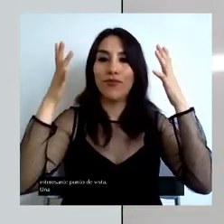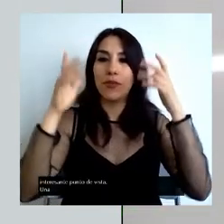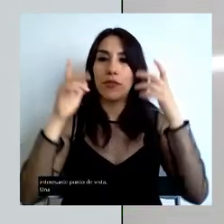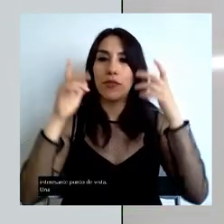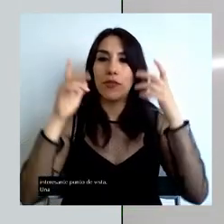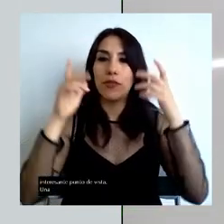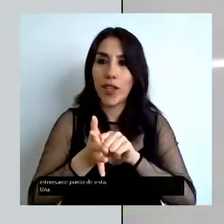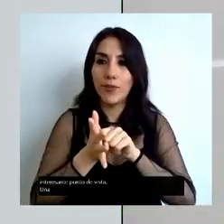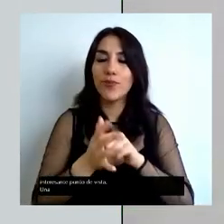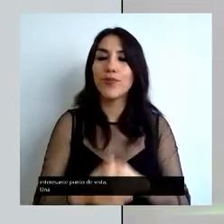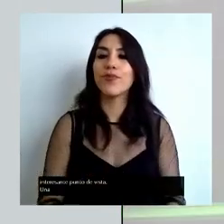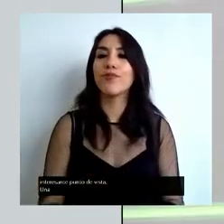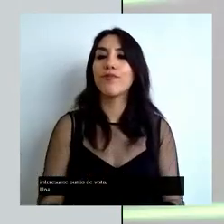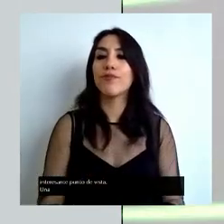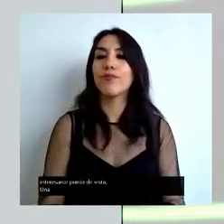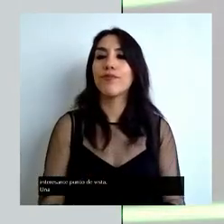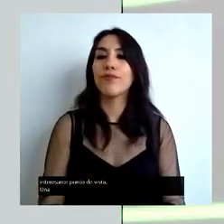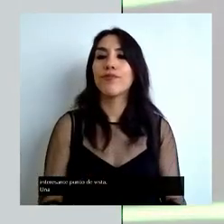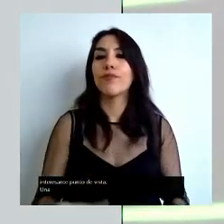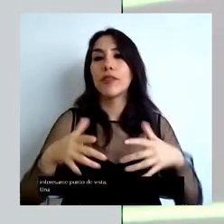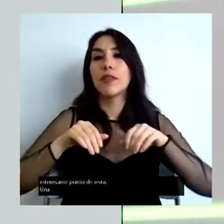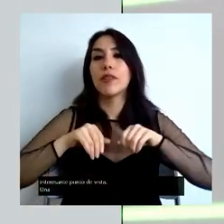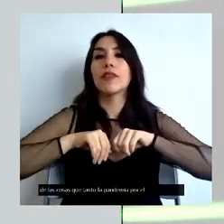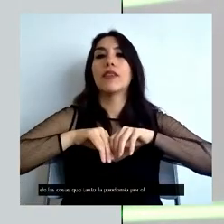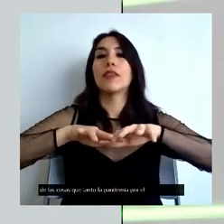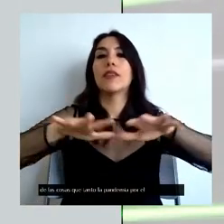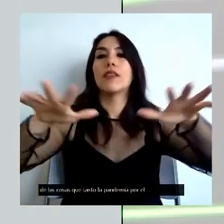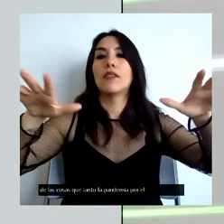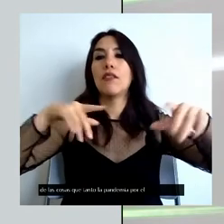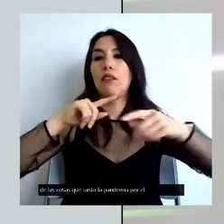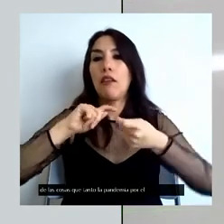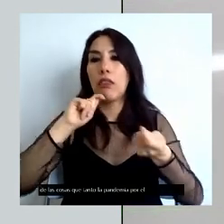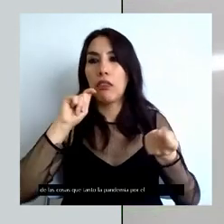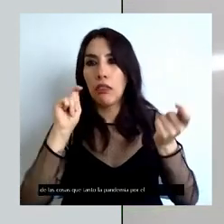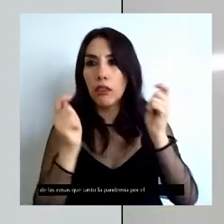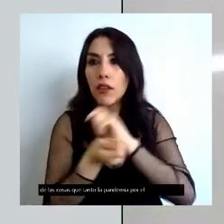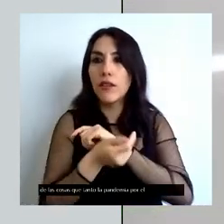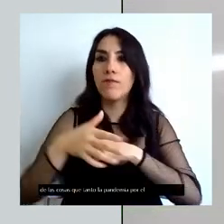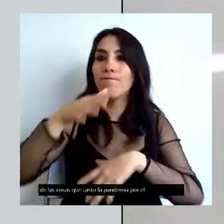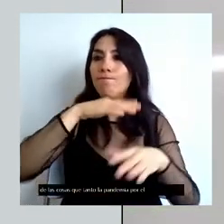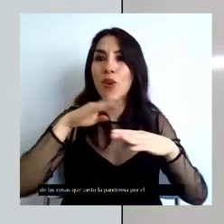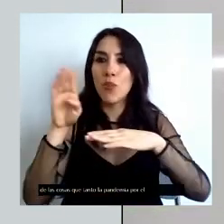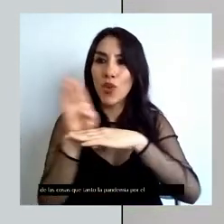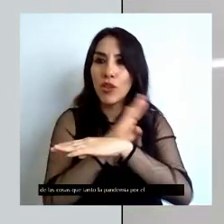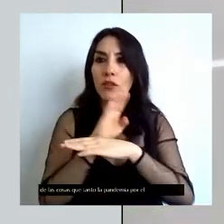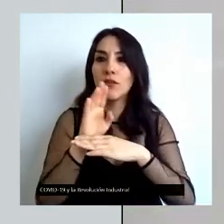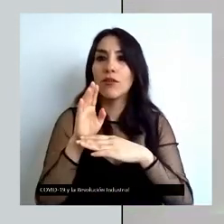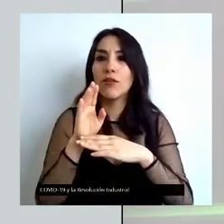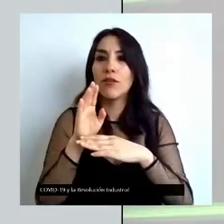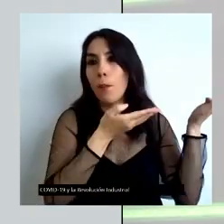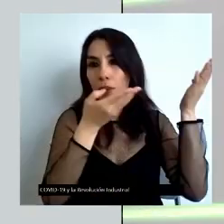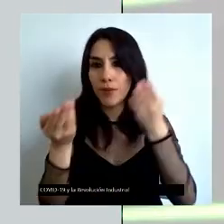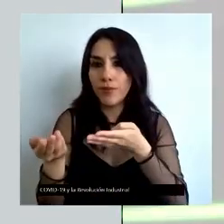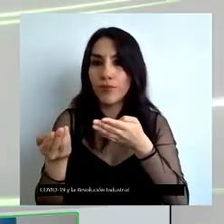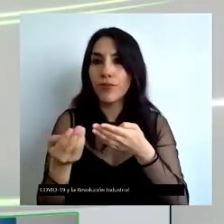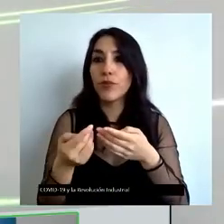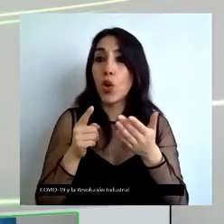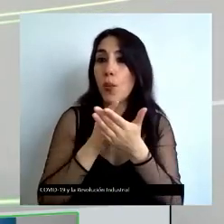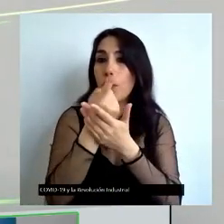industrial han demostrado es la oportunidad que el trabajo remoto representa para las personas con